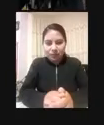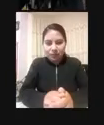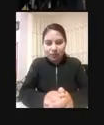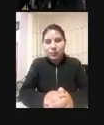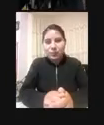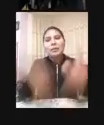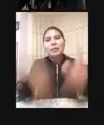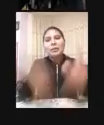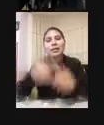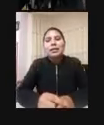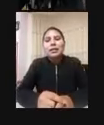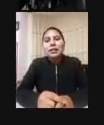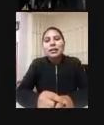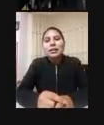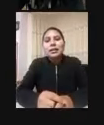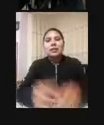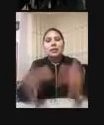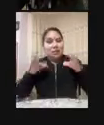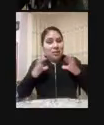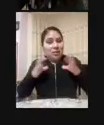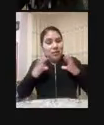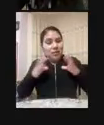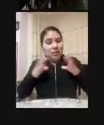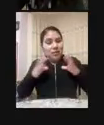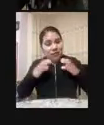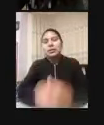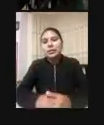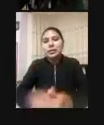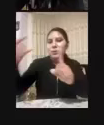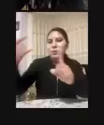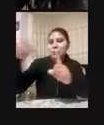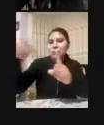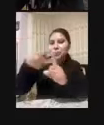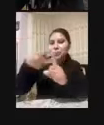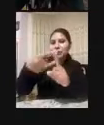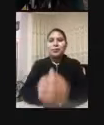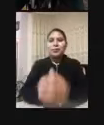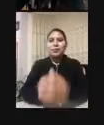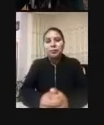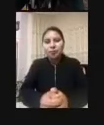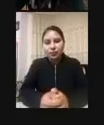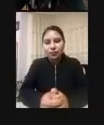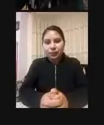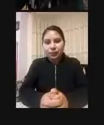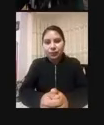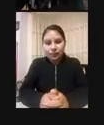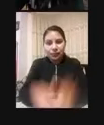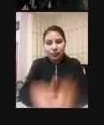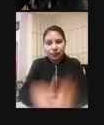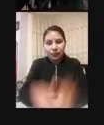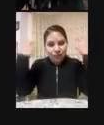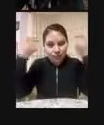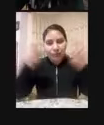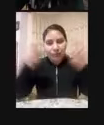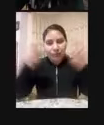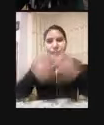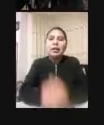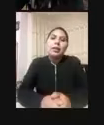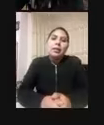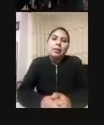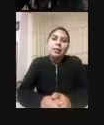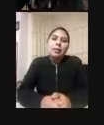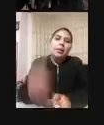sé que van a ser de mucha utilidad para todos ustedes. Estamos tocando el día de hoy el tema de síndrome de Down. Vamos a continuar